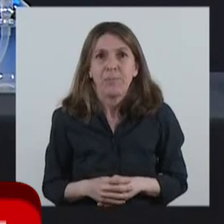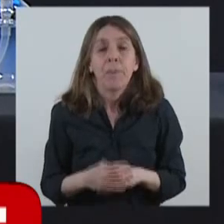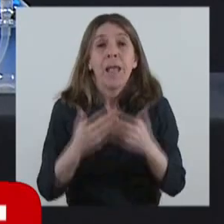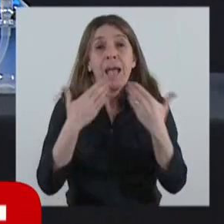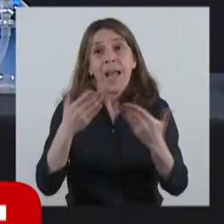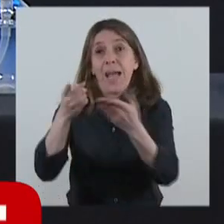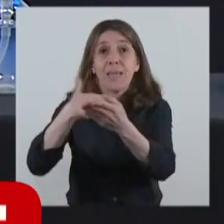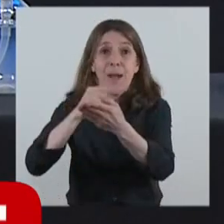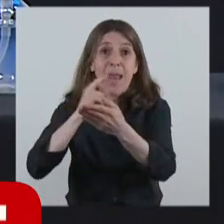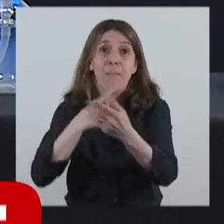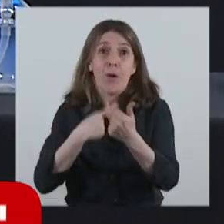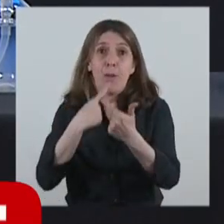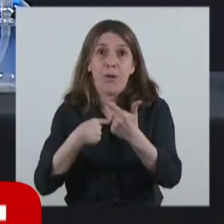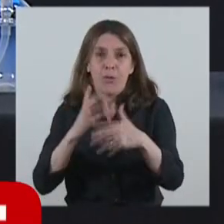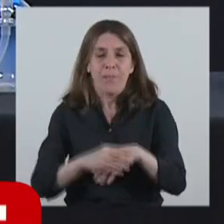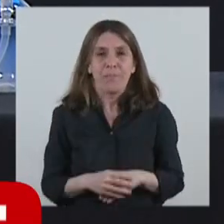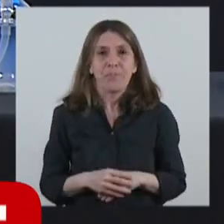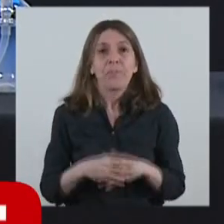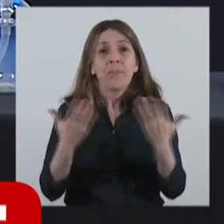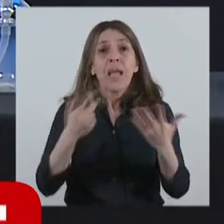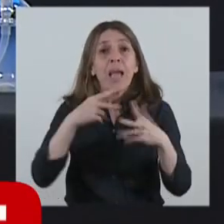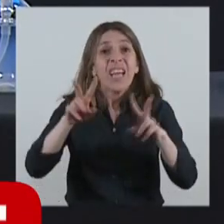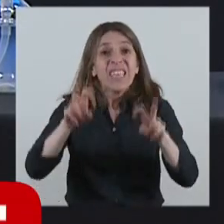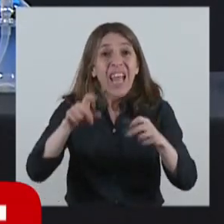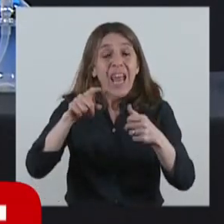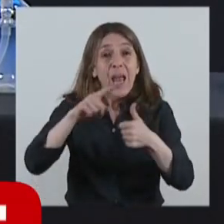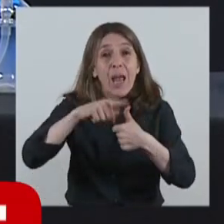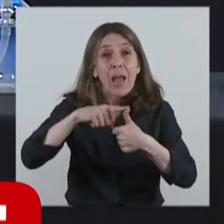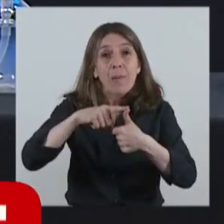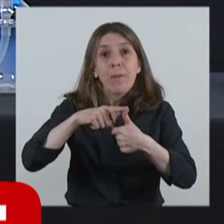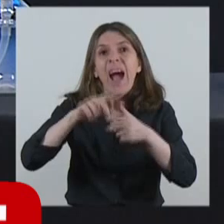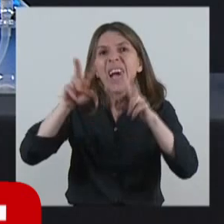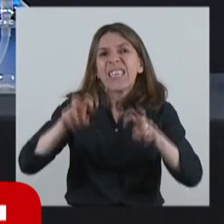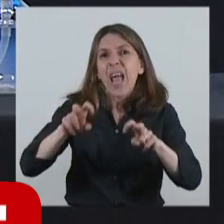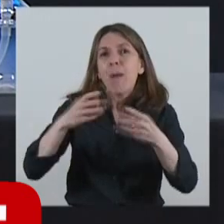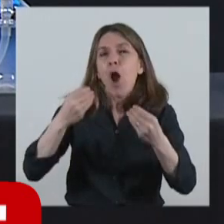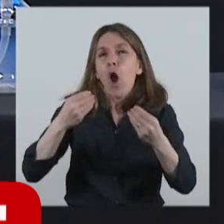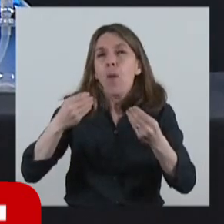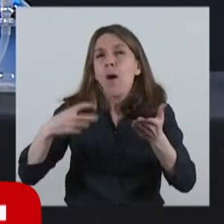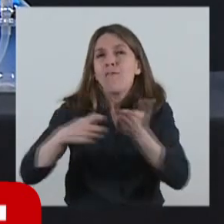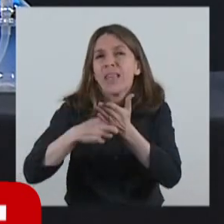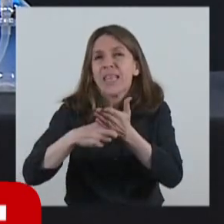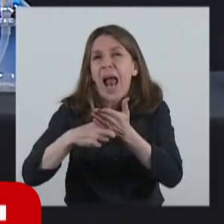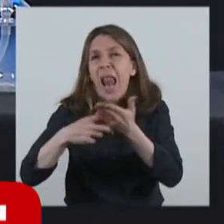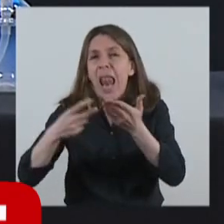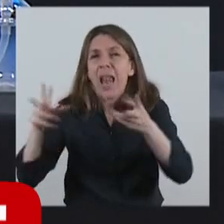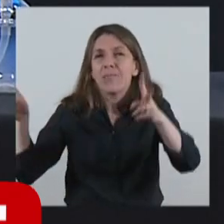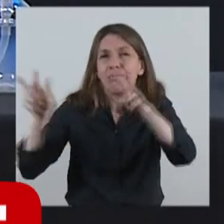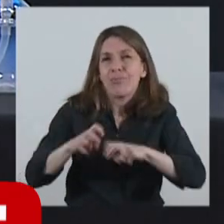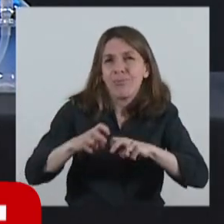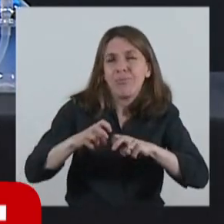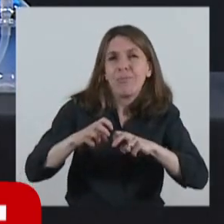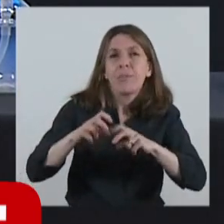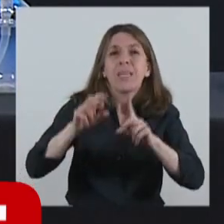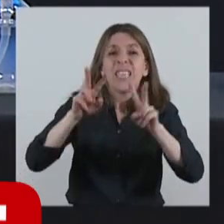Gracias, María, por las preguntas. Con respecto al impacto fiscal, en cuanto al